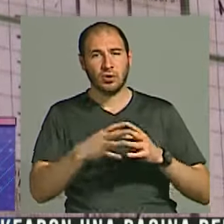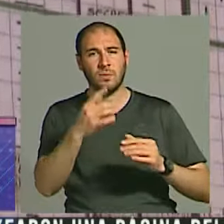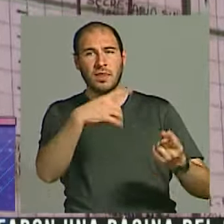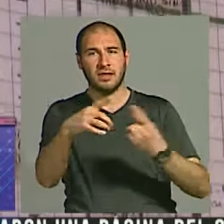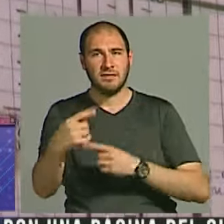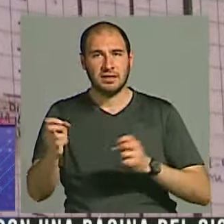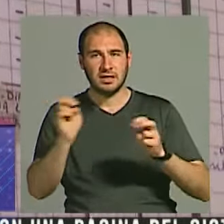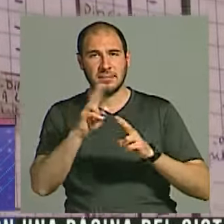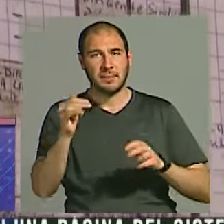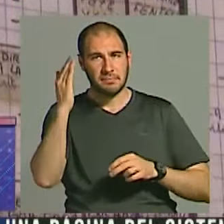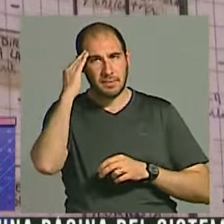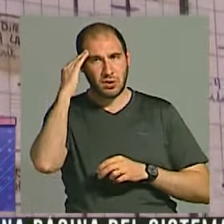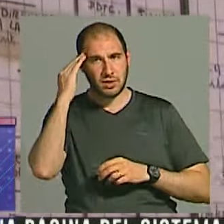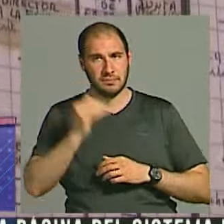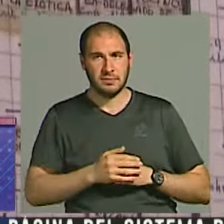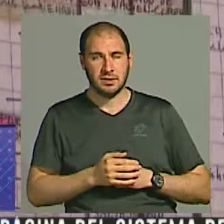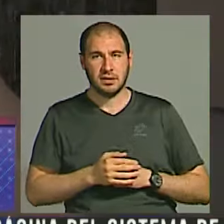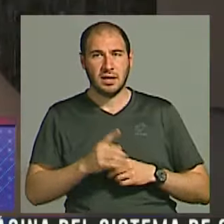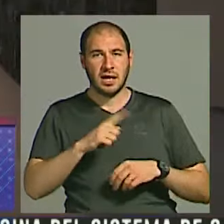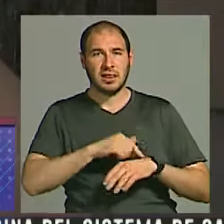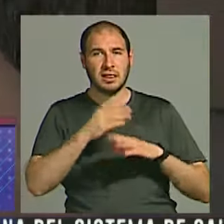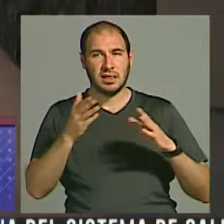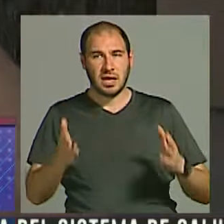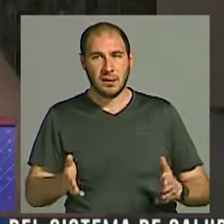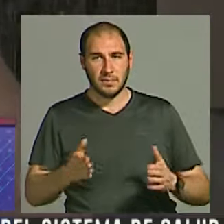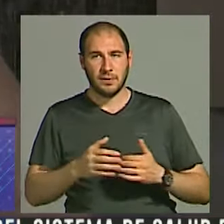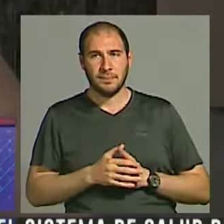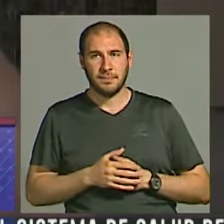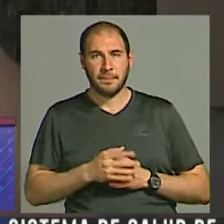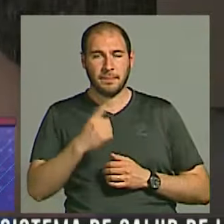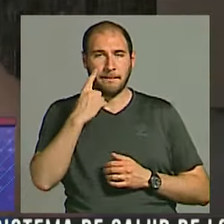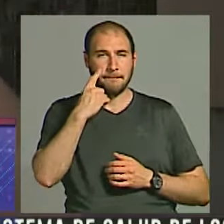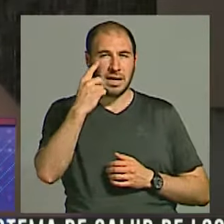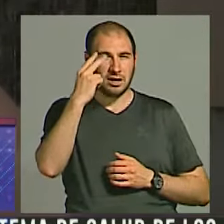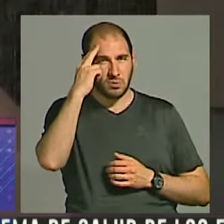interdisciplinar sobre la memoria, que abarca un periodo de